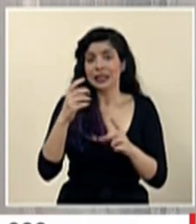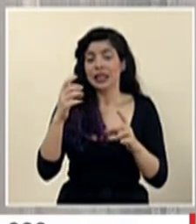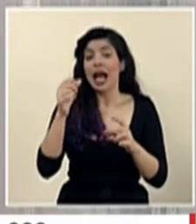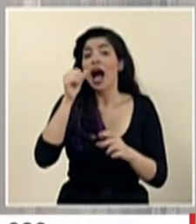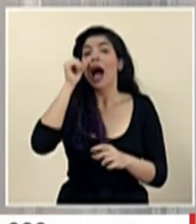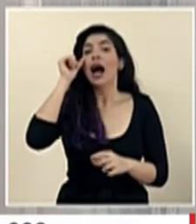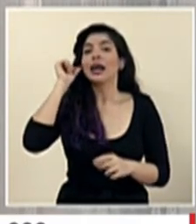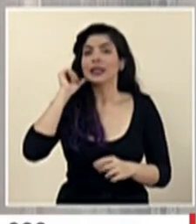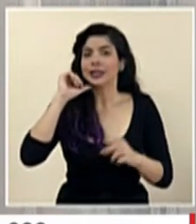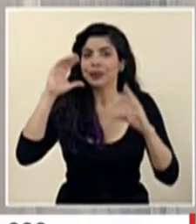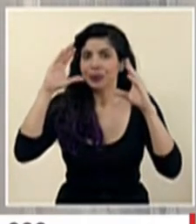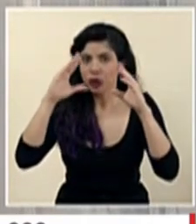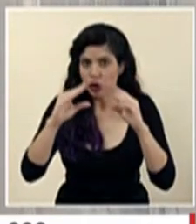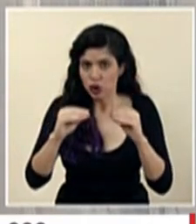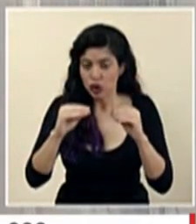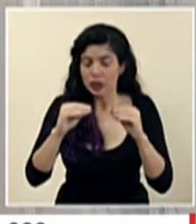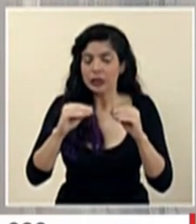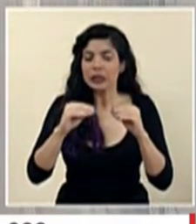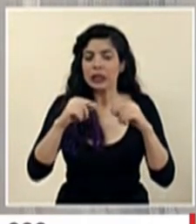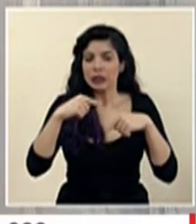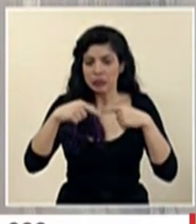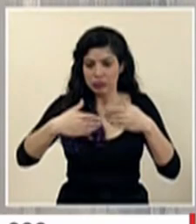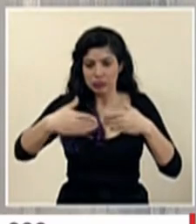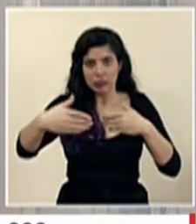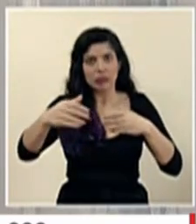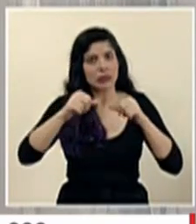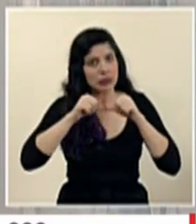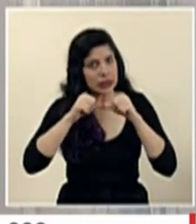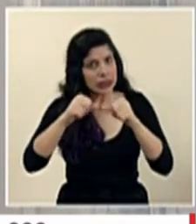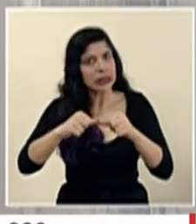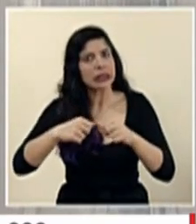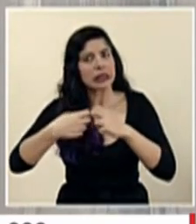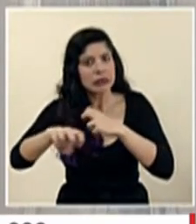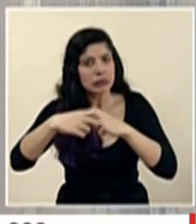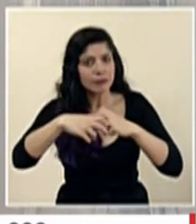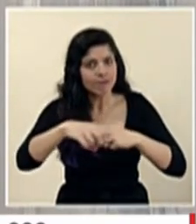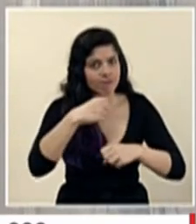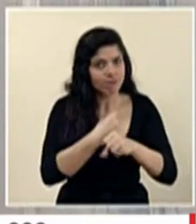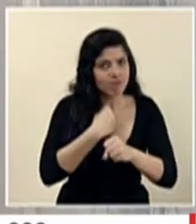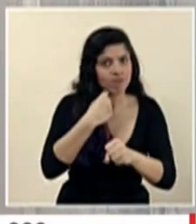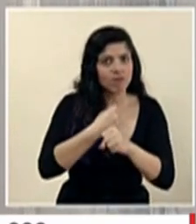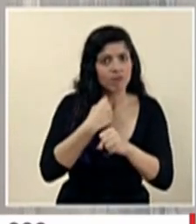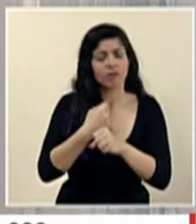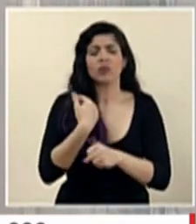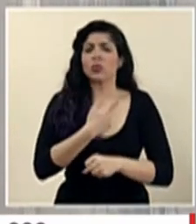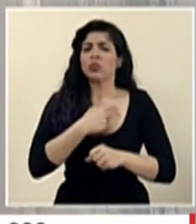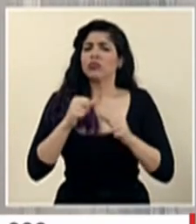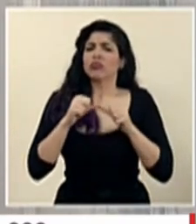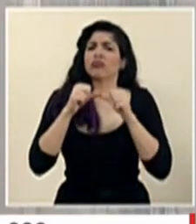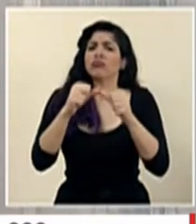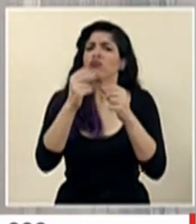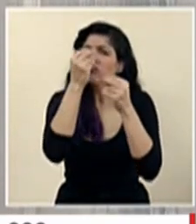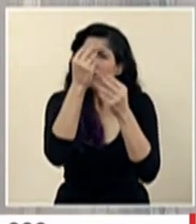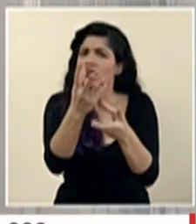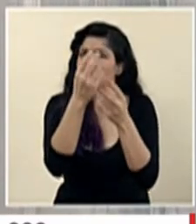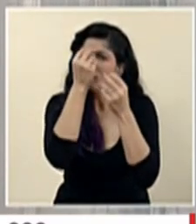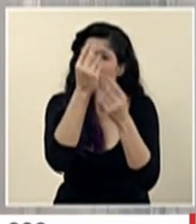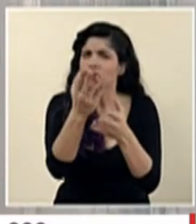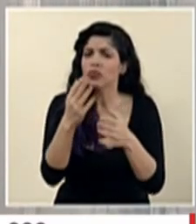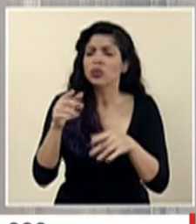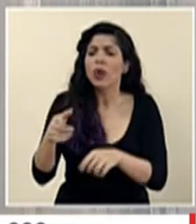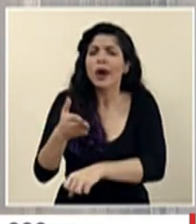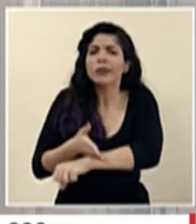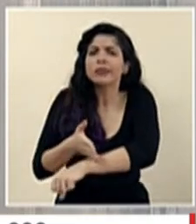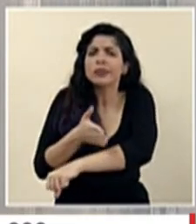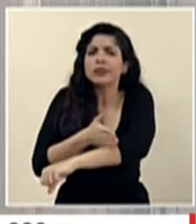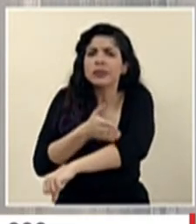día de ayer y seguiremos durante todos estos días con esta gestión y, por supuesto, nos mantendremos informando sobre los